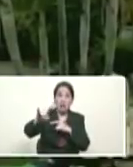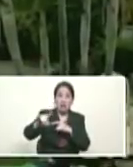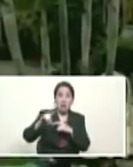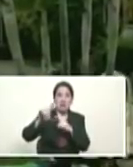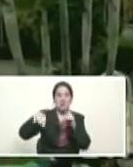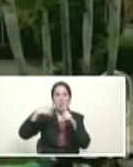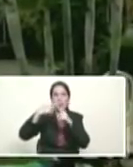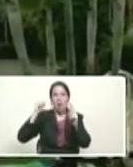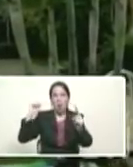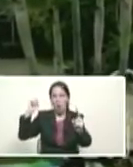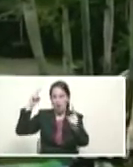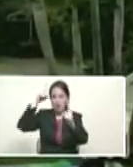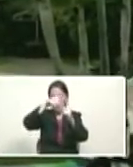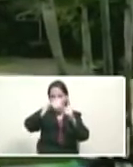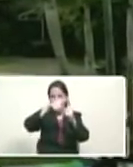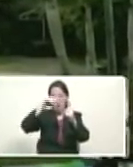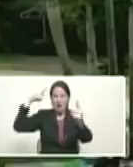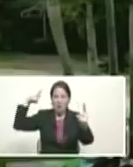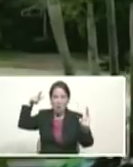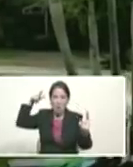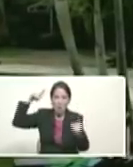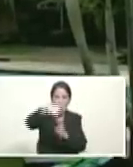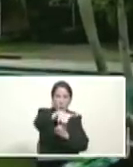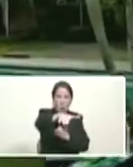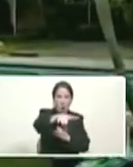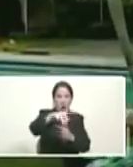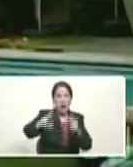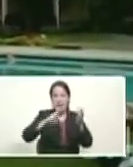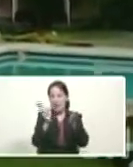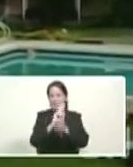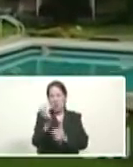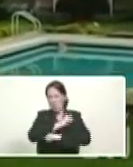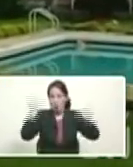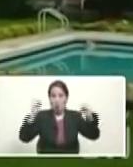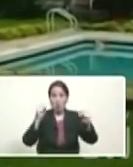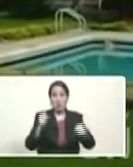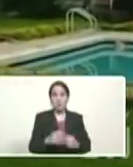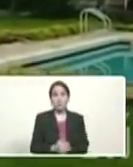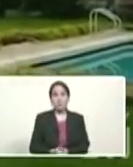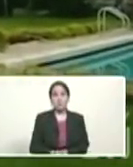y luego descender a toda velocidad y en picada para dar en el blanco